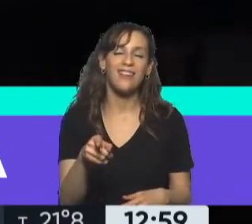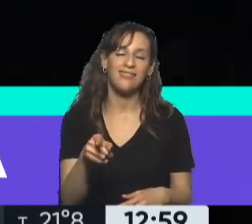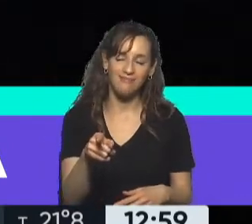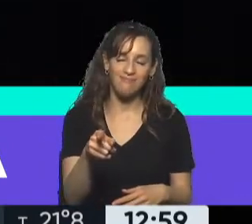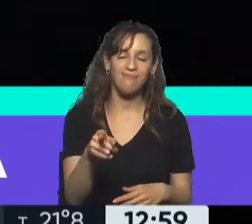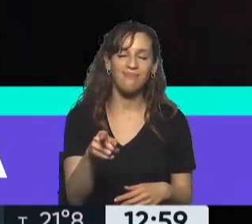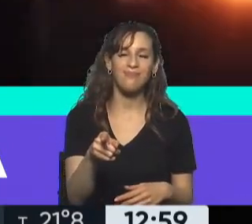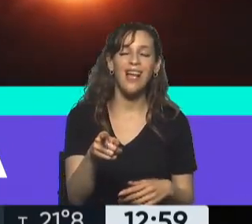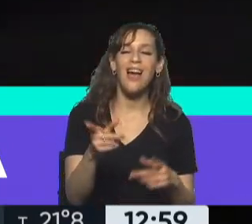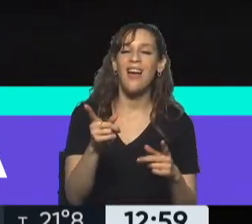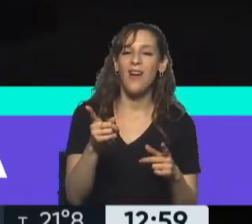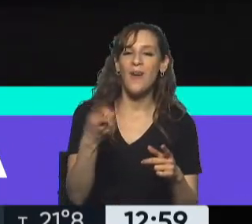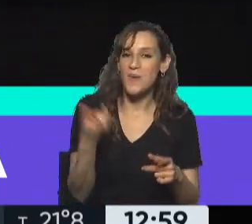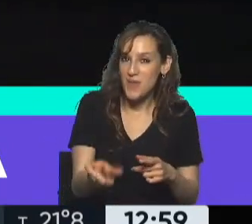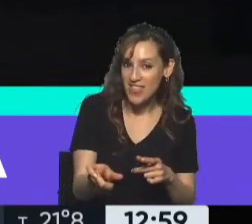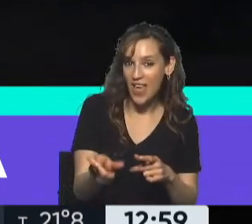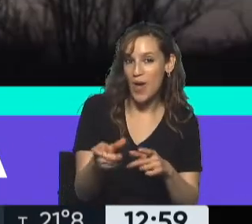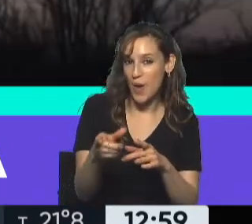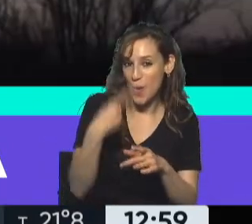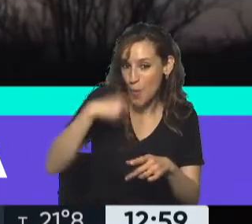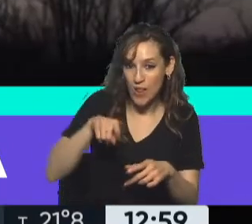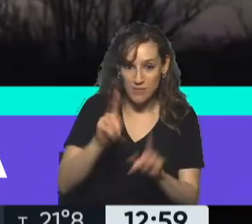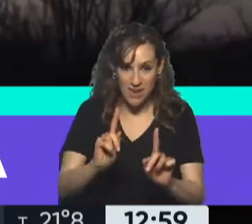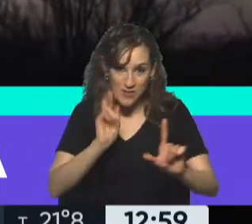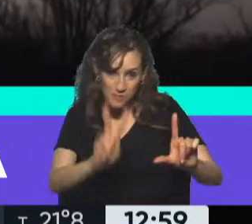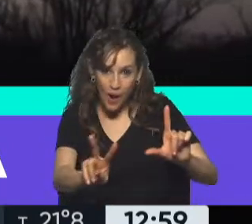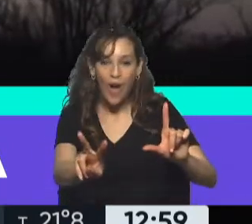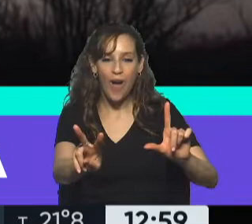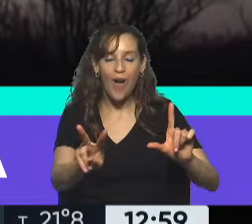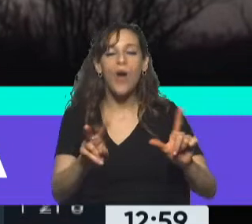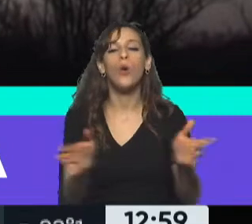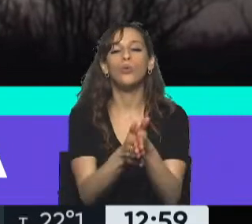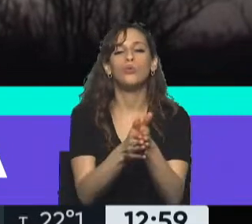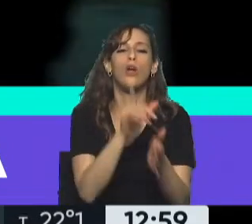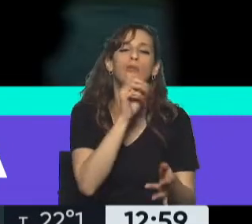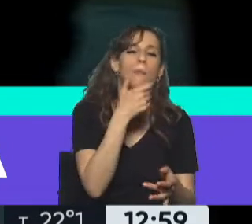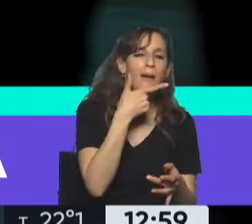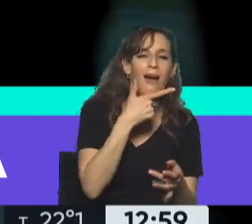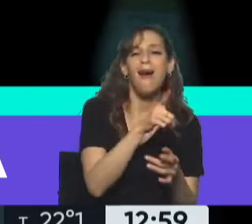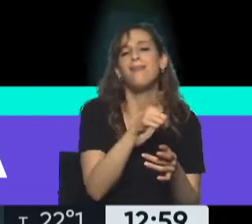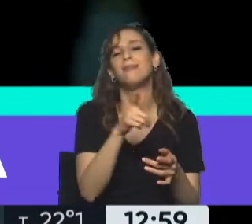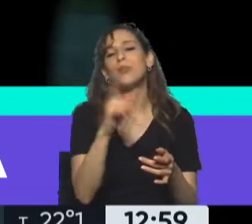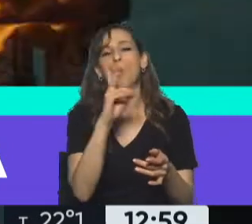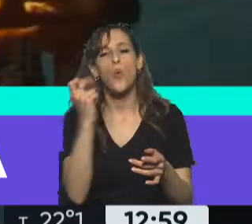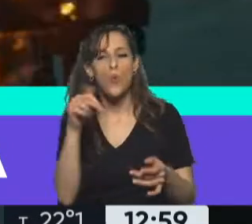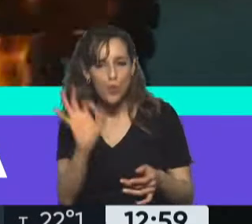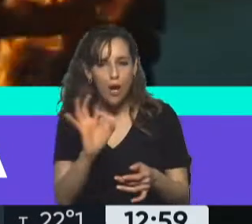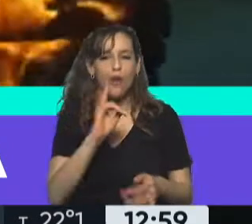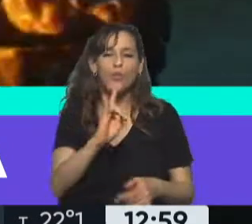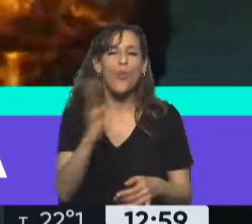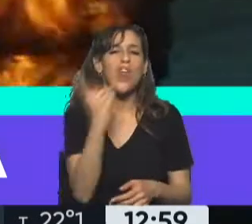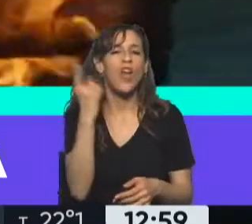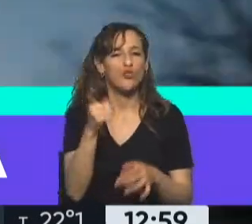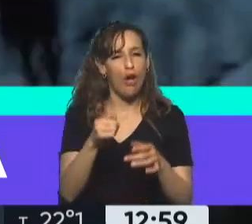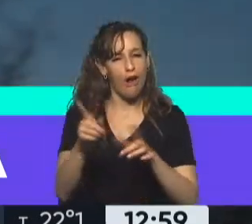fue un videoclip con mucho de cinematográfico. Tomás Corland y Bruno Adamowski dirigieron esta historia que está